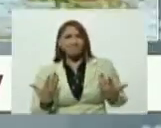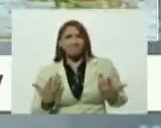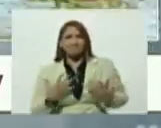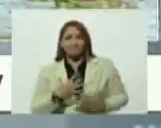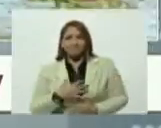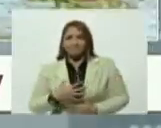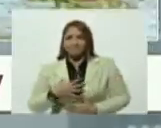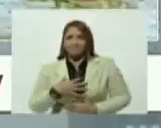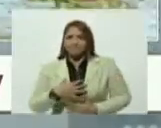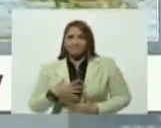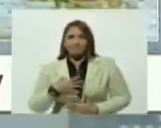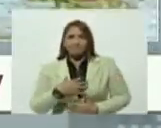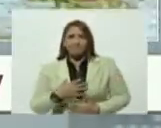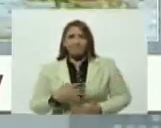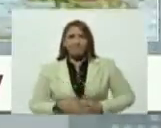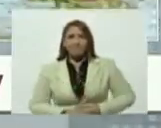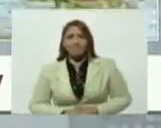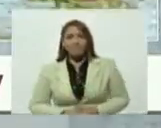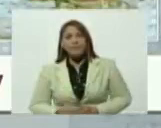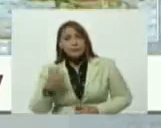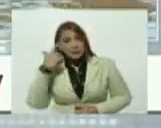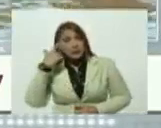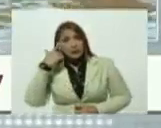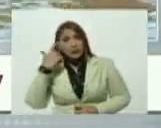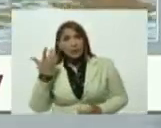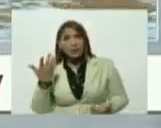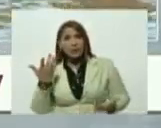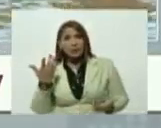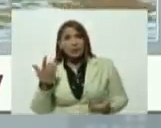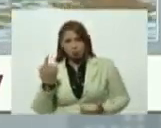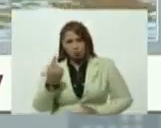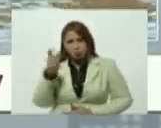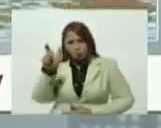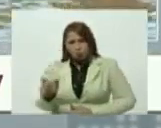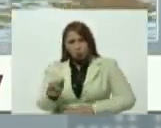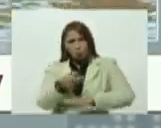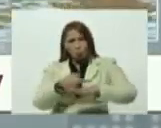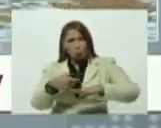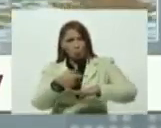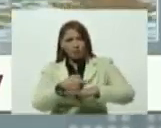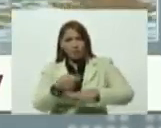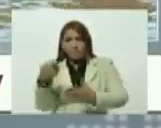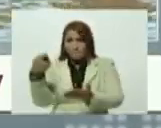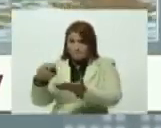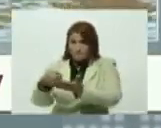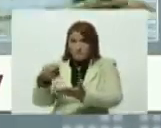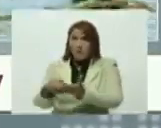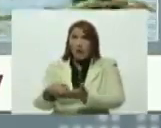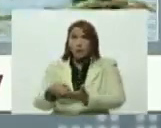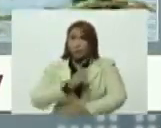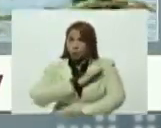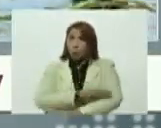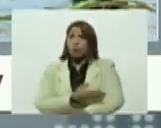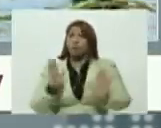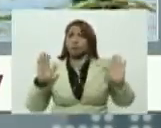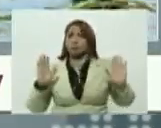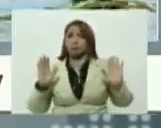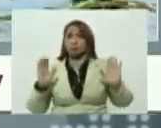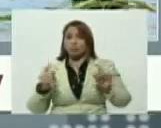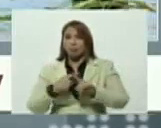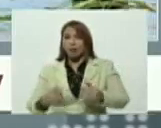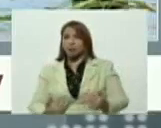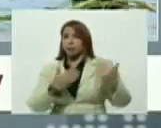indigno cuando sé que un gobernador que se le paga su sueldo bien fuerte para ser